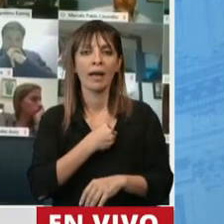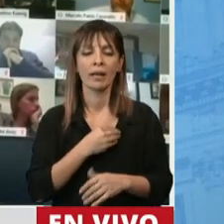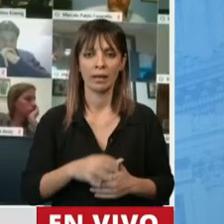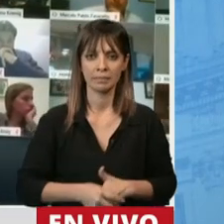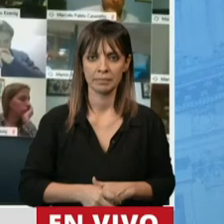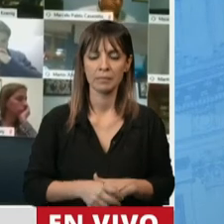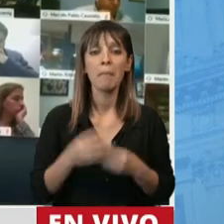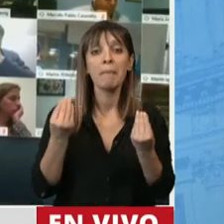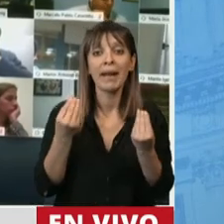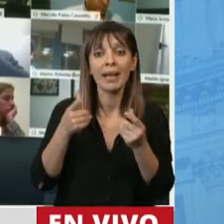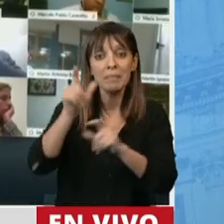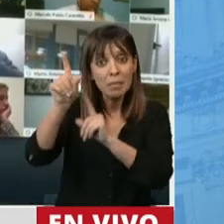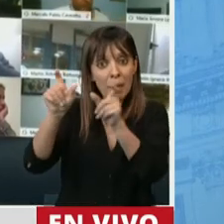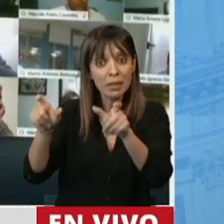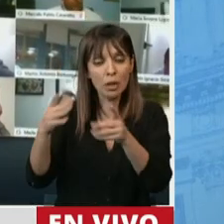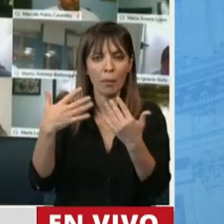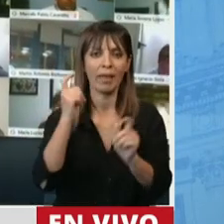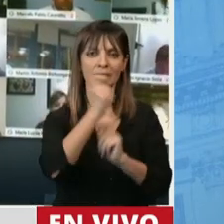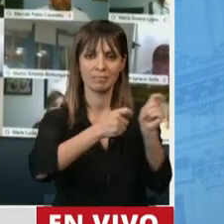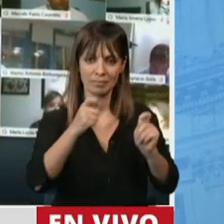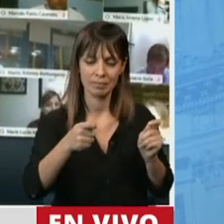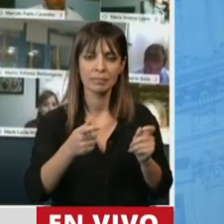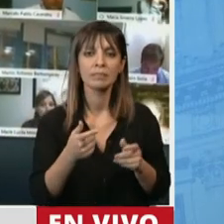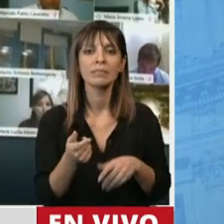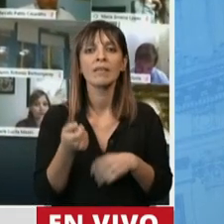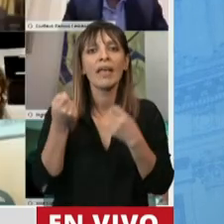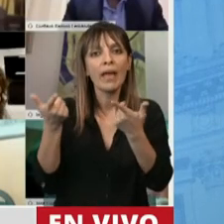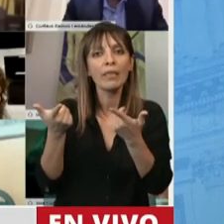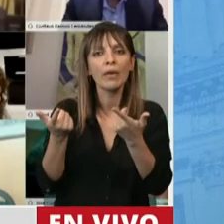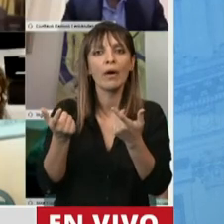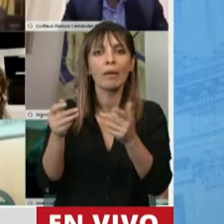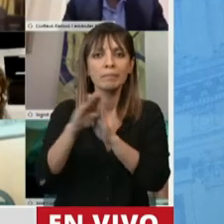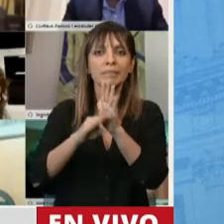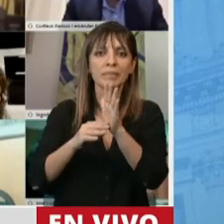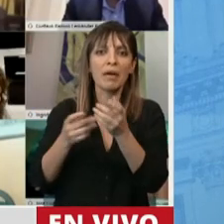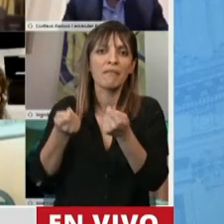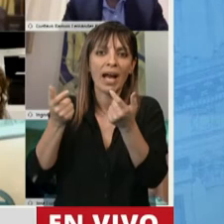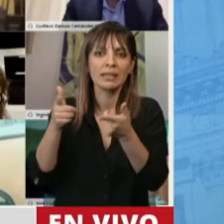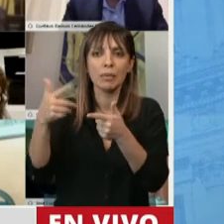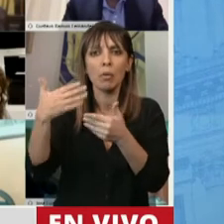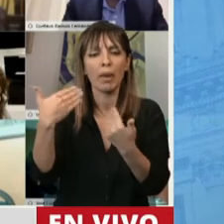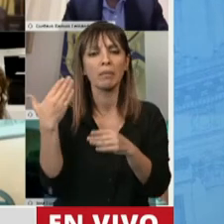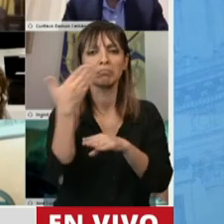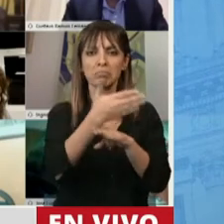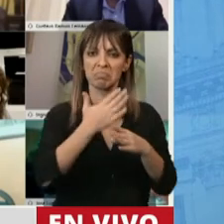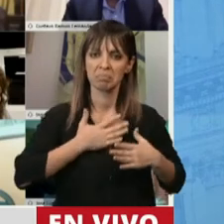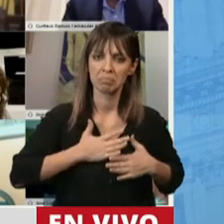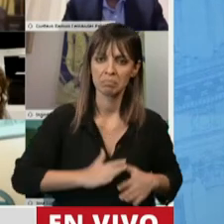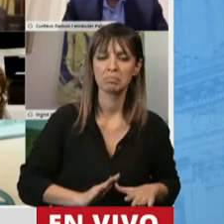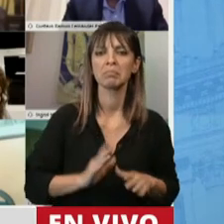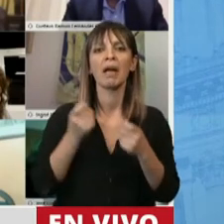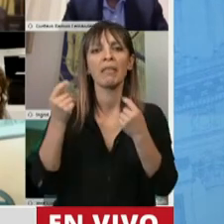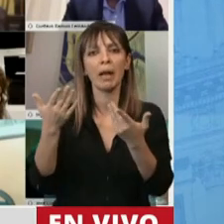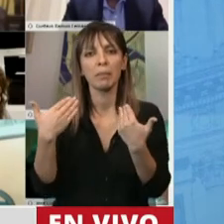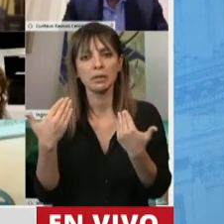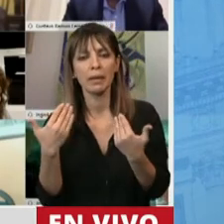voluntaria para que sean donantes de plasma, dándoles las facilidades para lo que puedan realizar, de modo de mejorar la